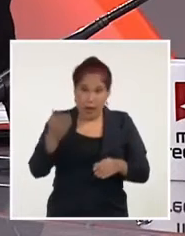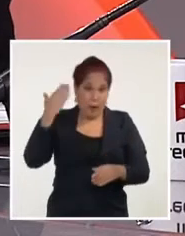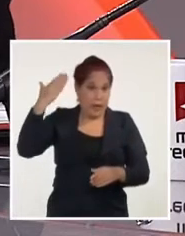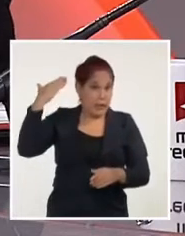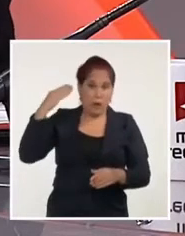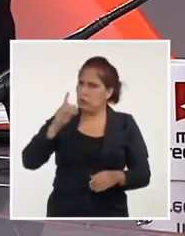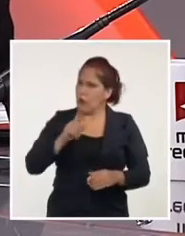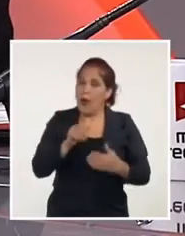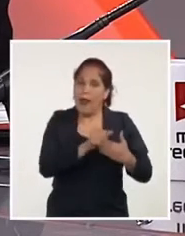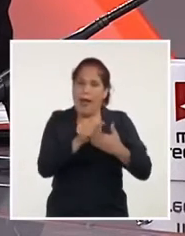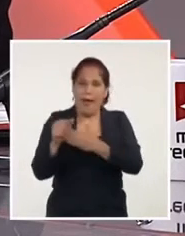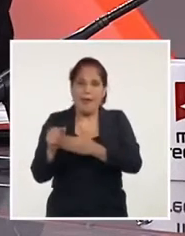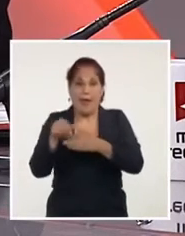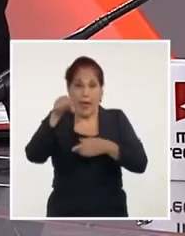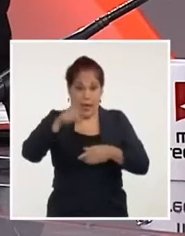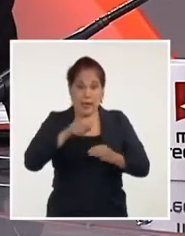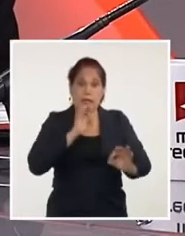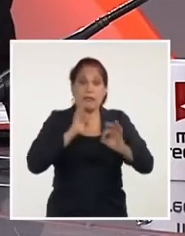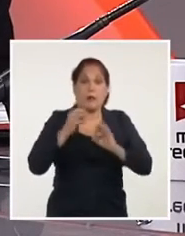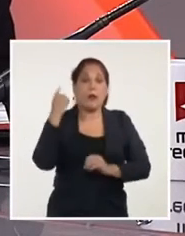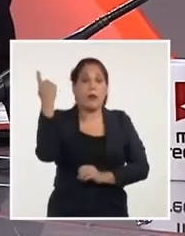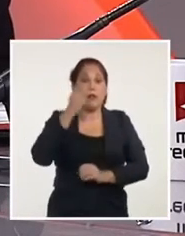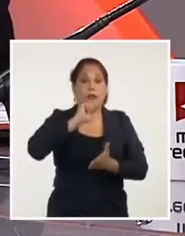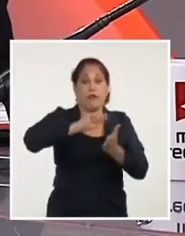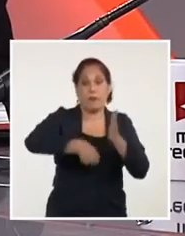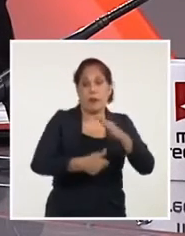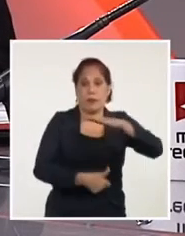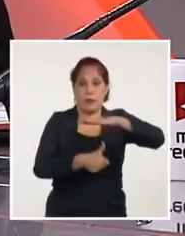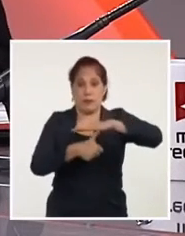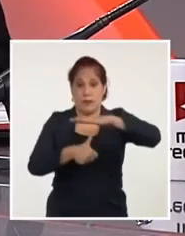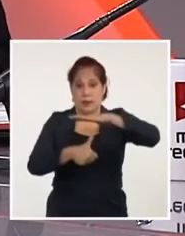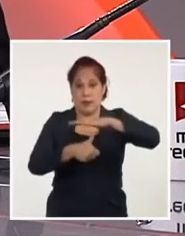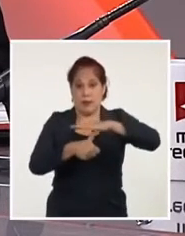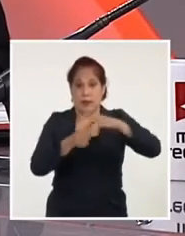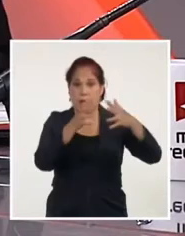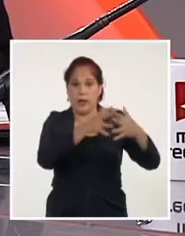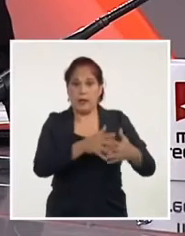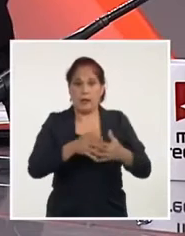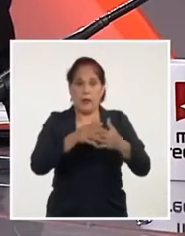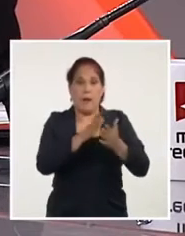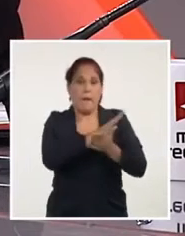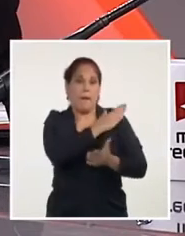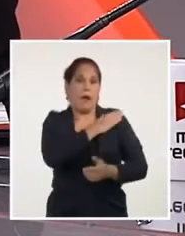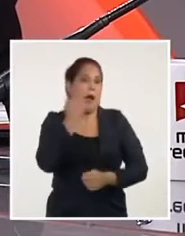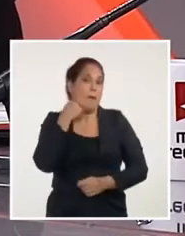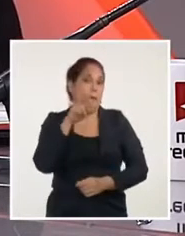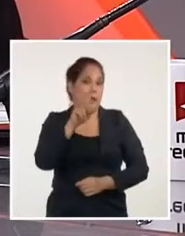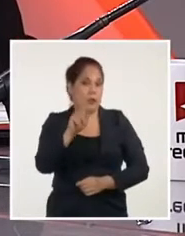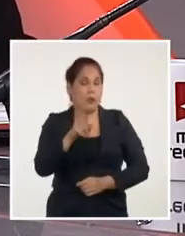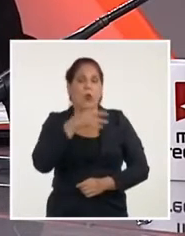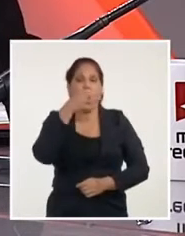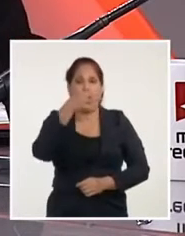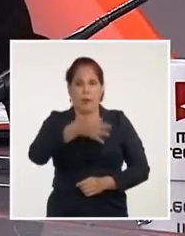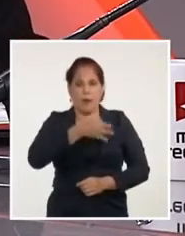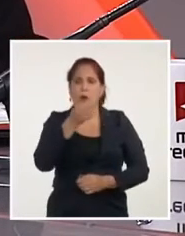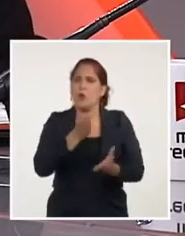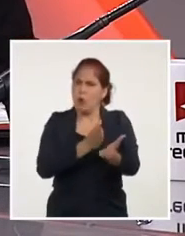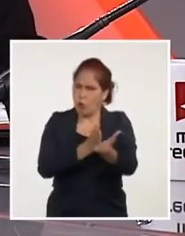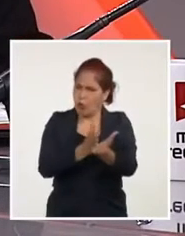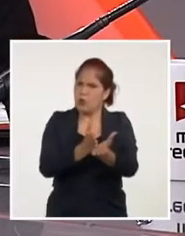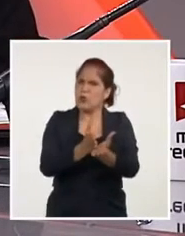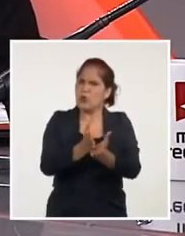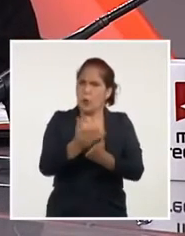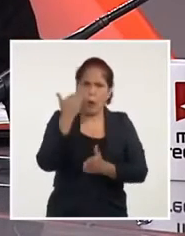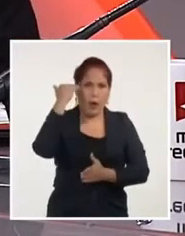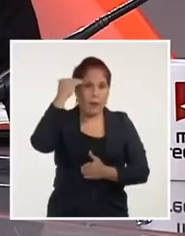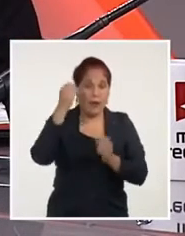Guía Estratégica Interina de Seguridad Nacional, firmada por el presidente Joseph Biden en marzo de 2021, dice: mantendremos la capacidad de la